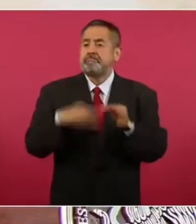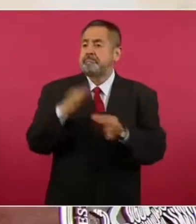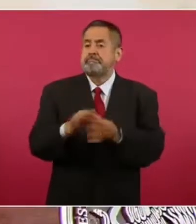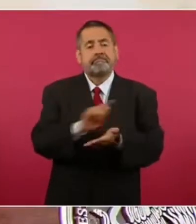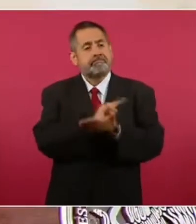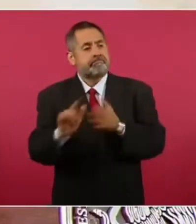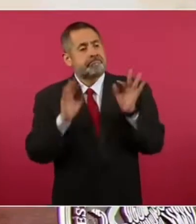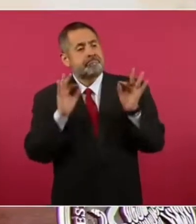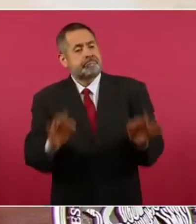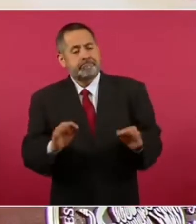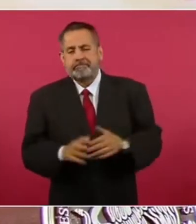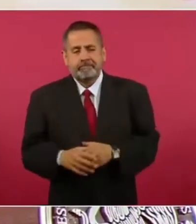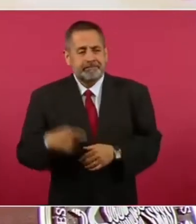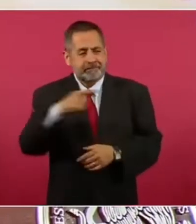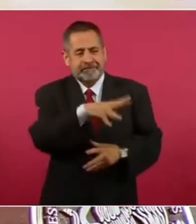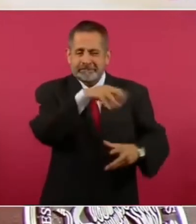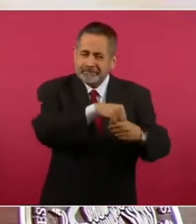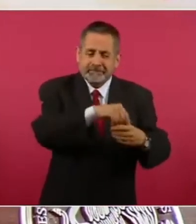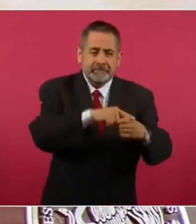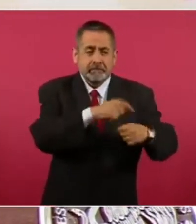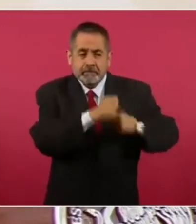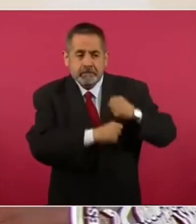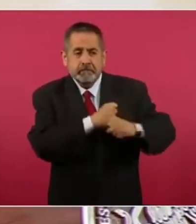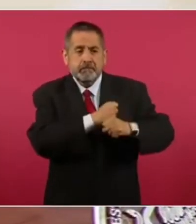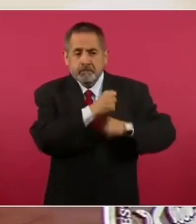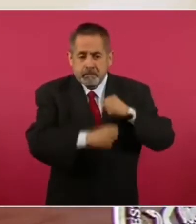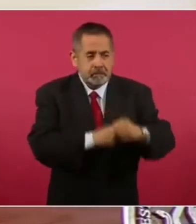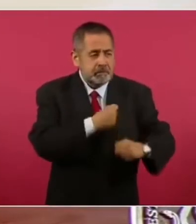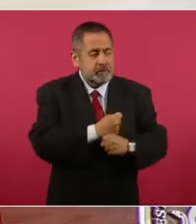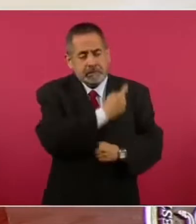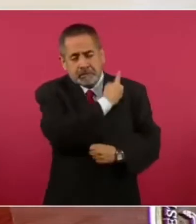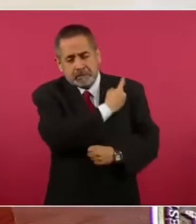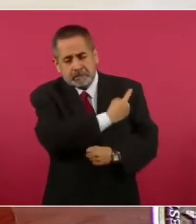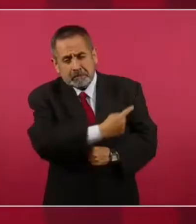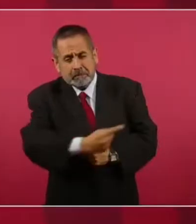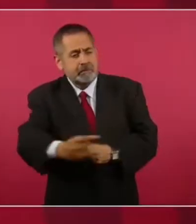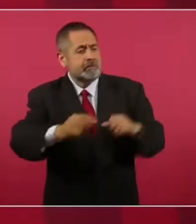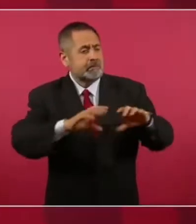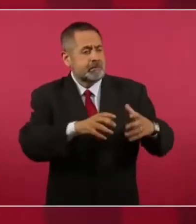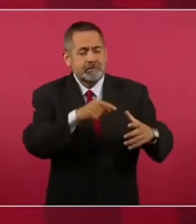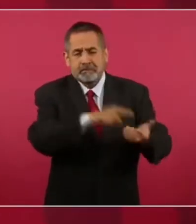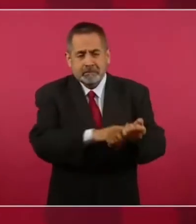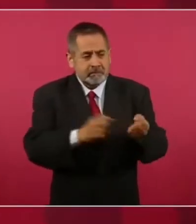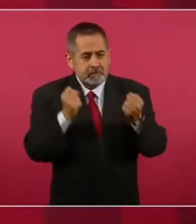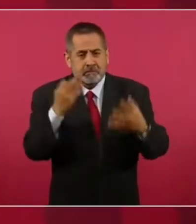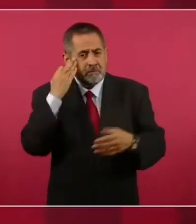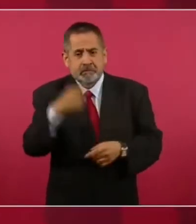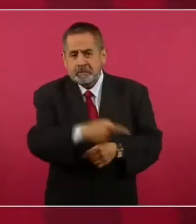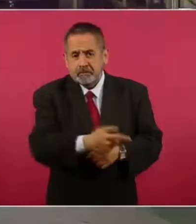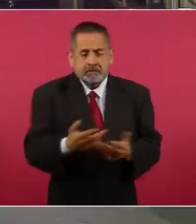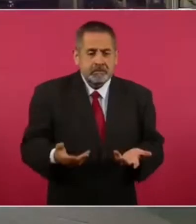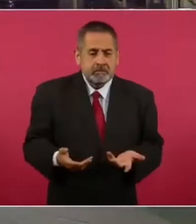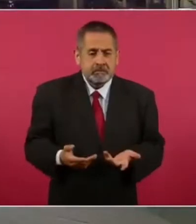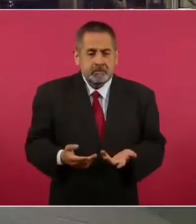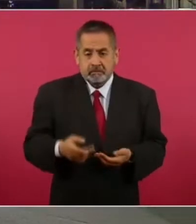un problema que lleva años y que además se propició,